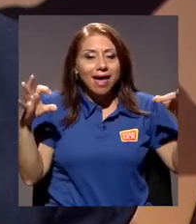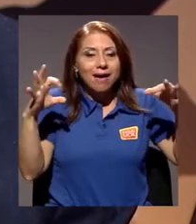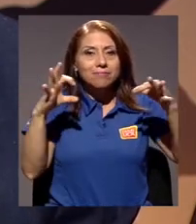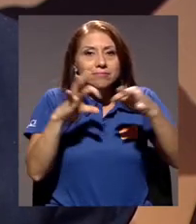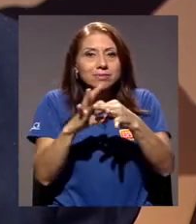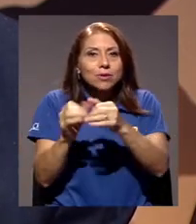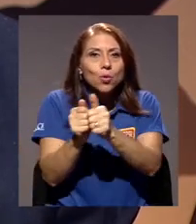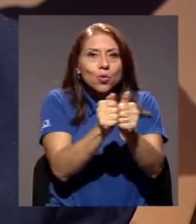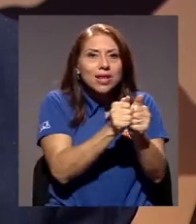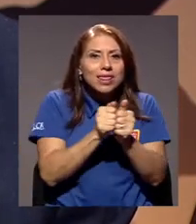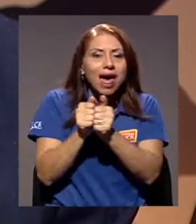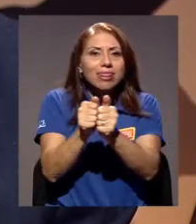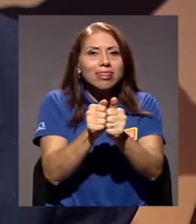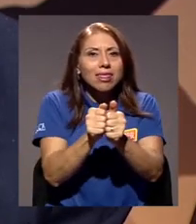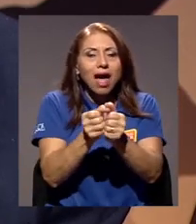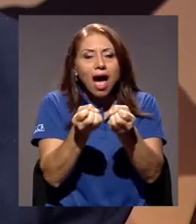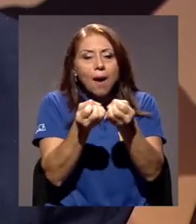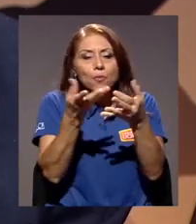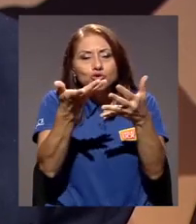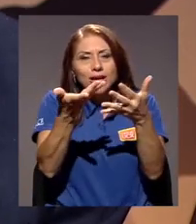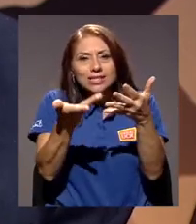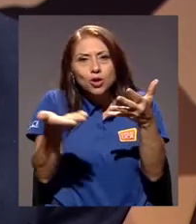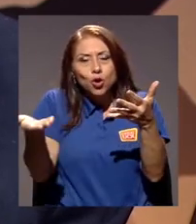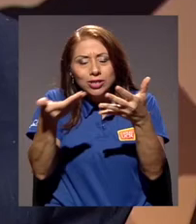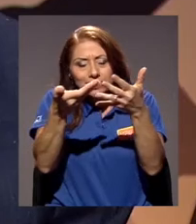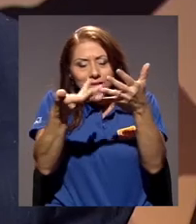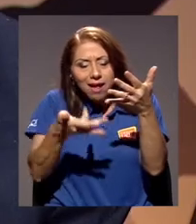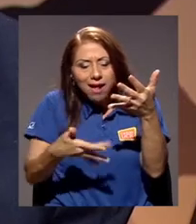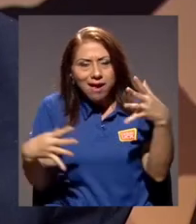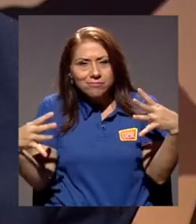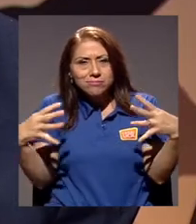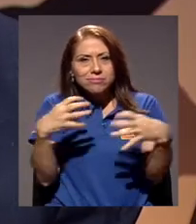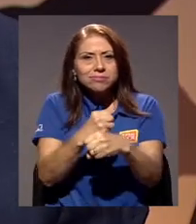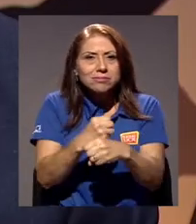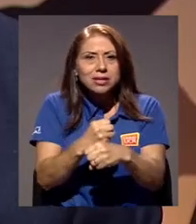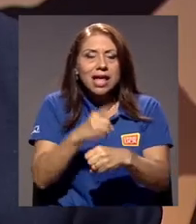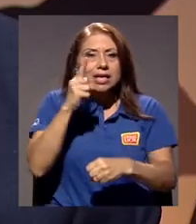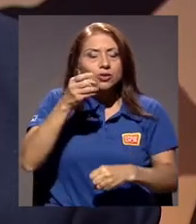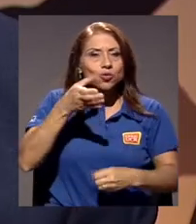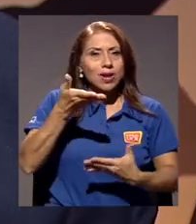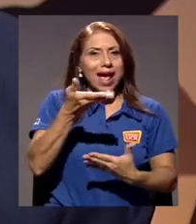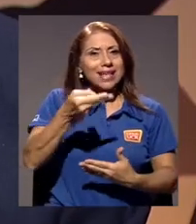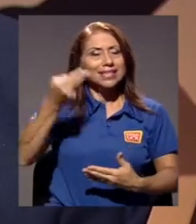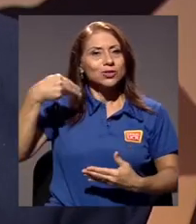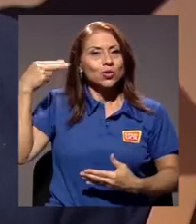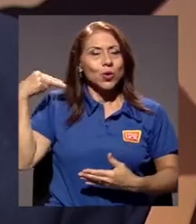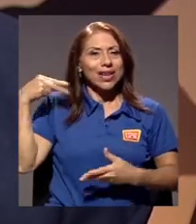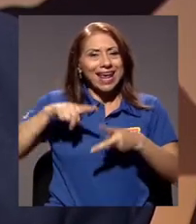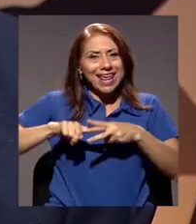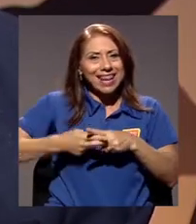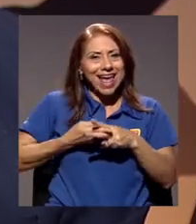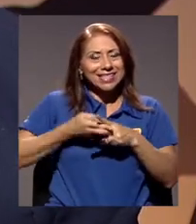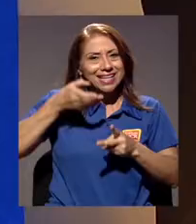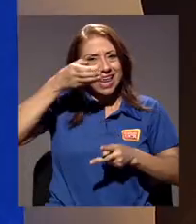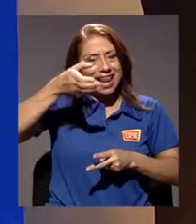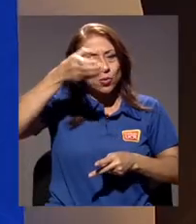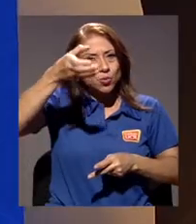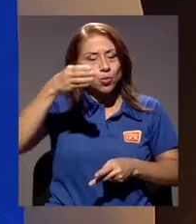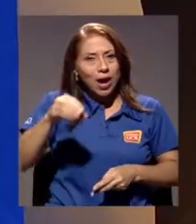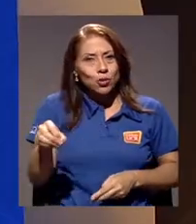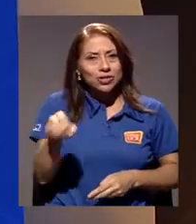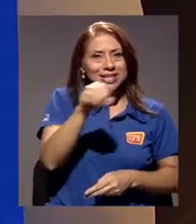y es una historia que nace en la cultura occidental es